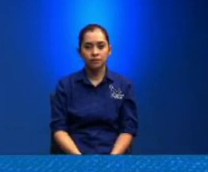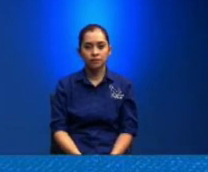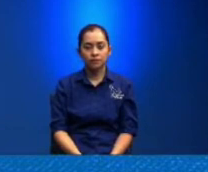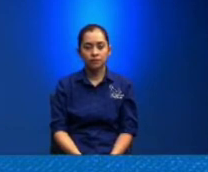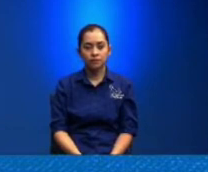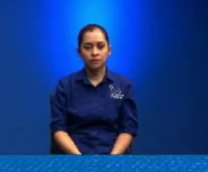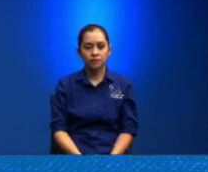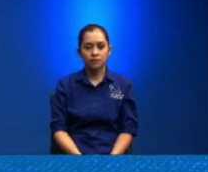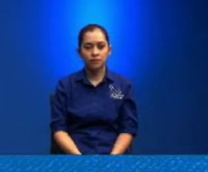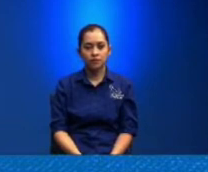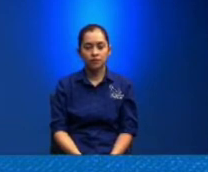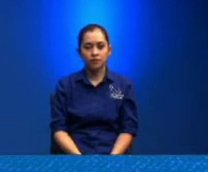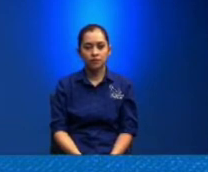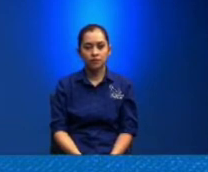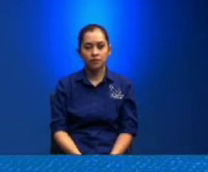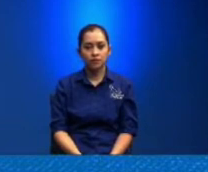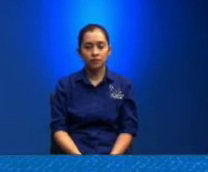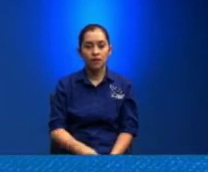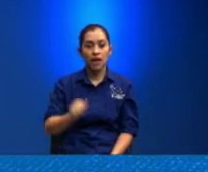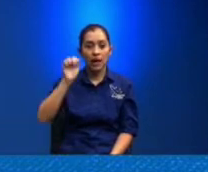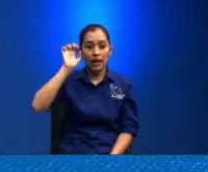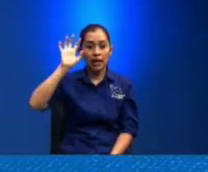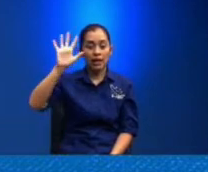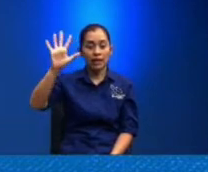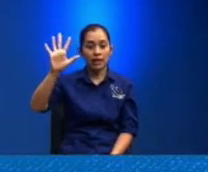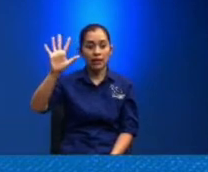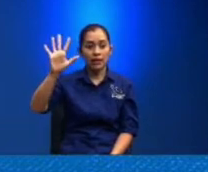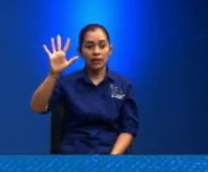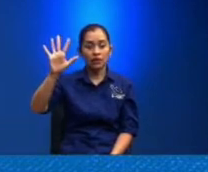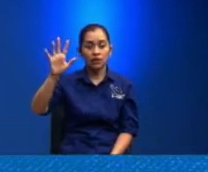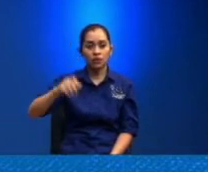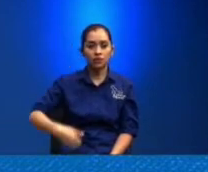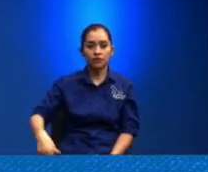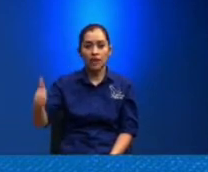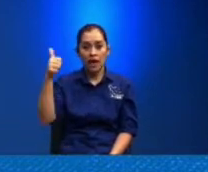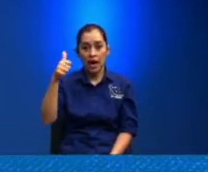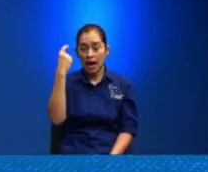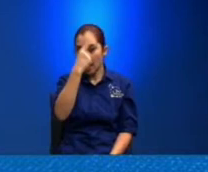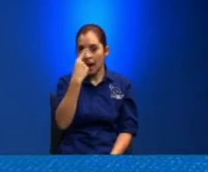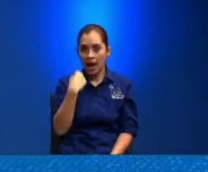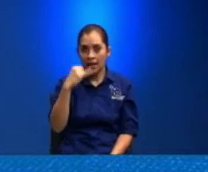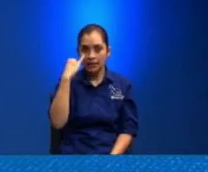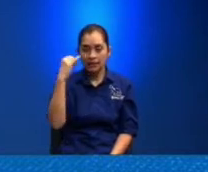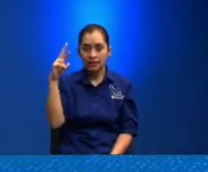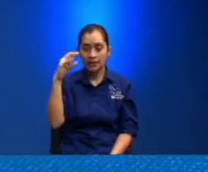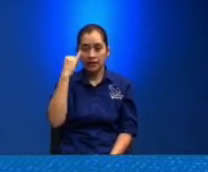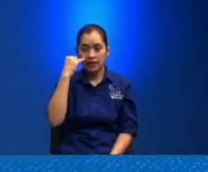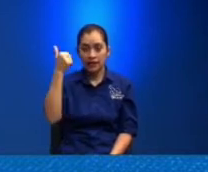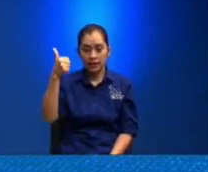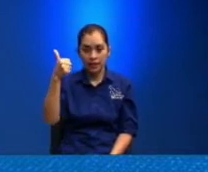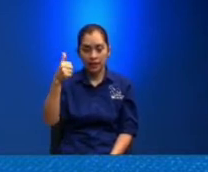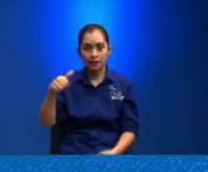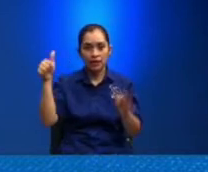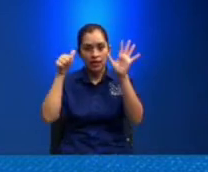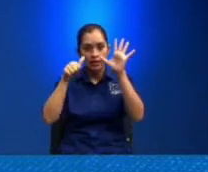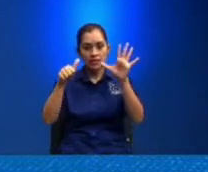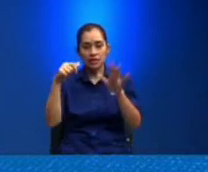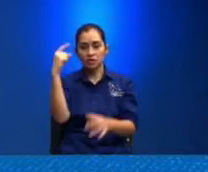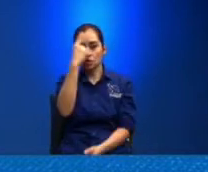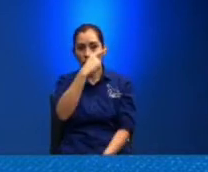es babilonia el quinto es a siria el sexto es sodoma